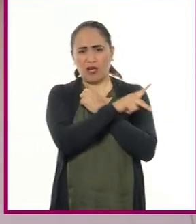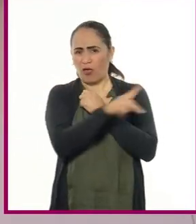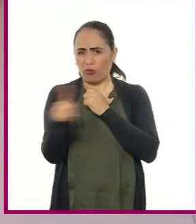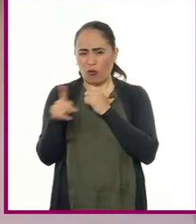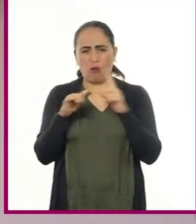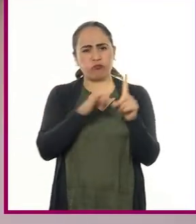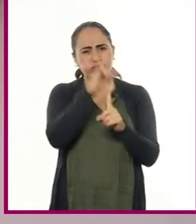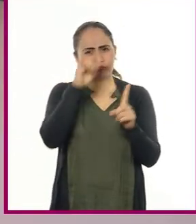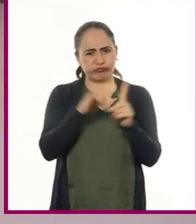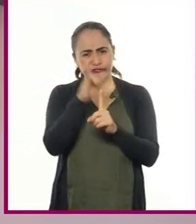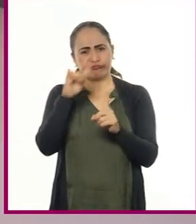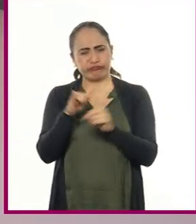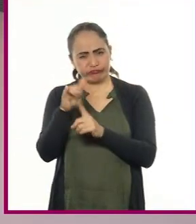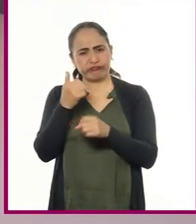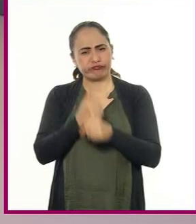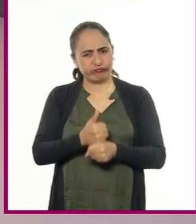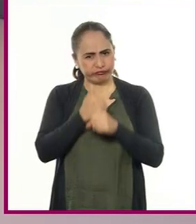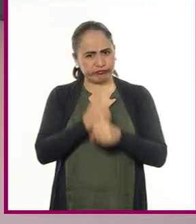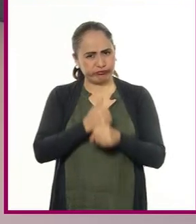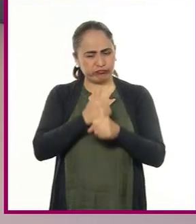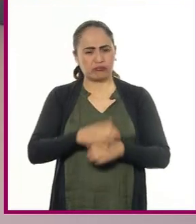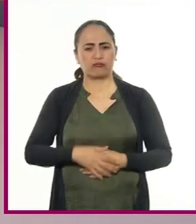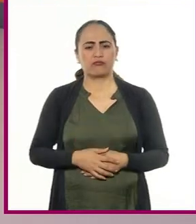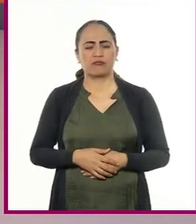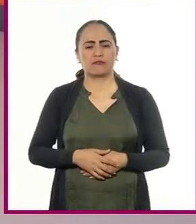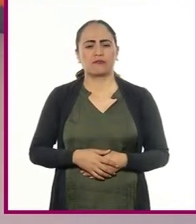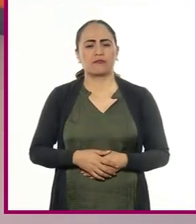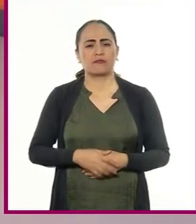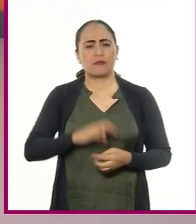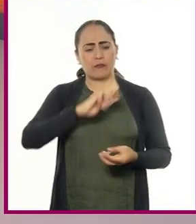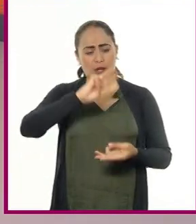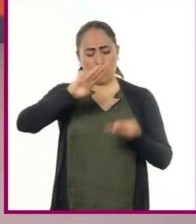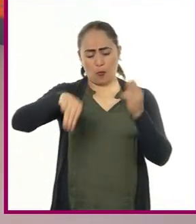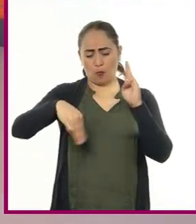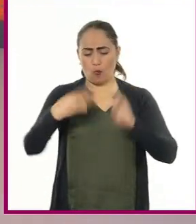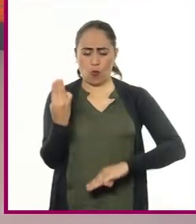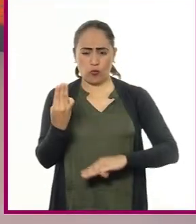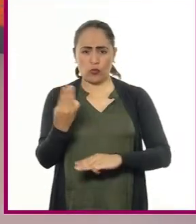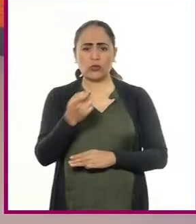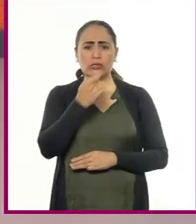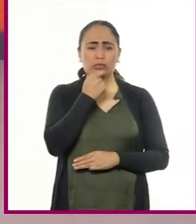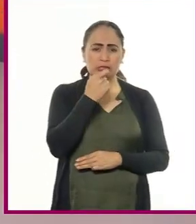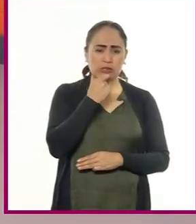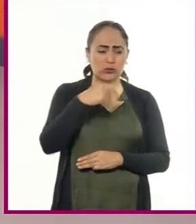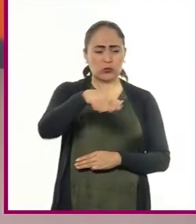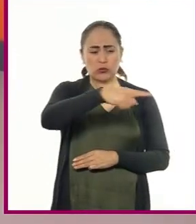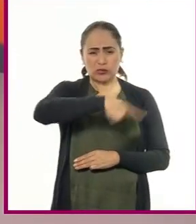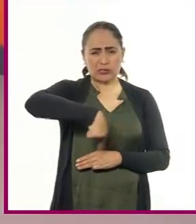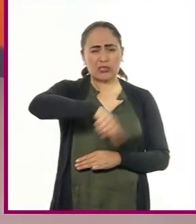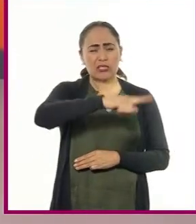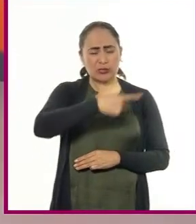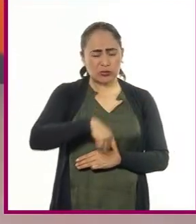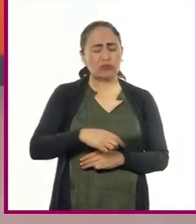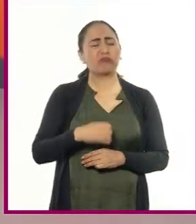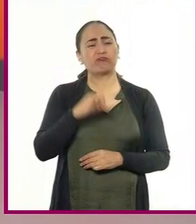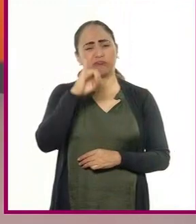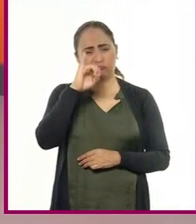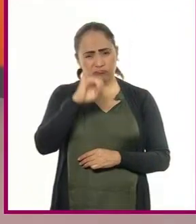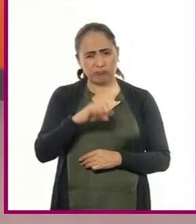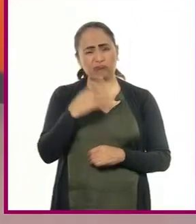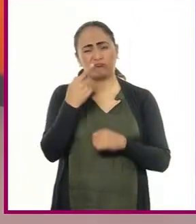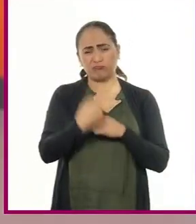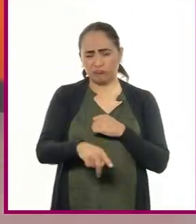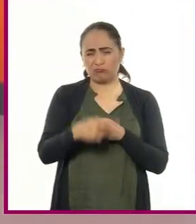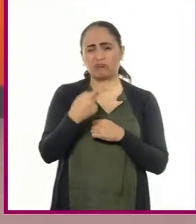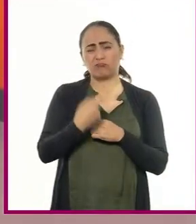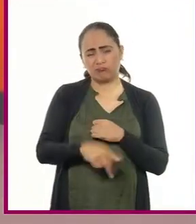En conclusión, se tiene que alrededor del mundo los niños corren un riesgo ligeramente superior de